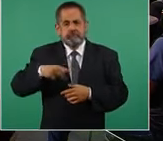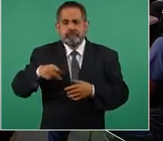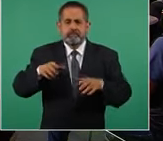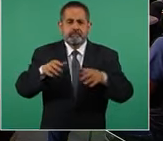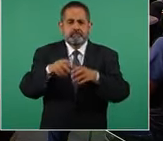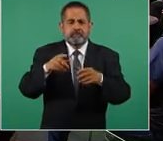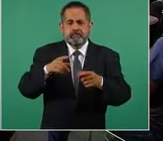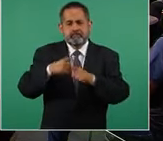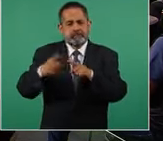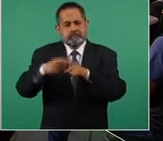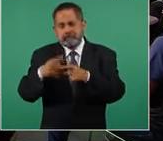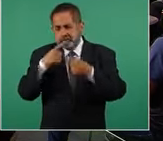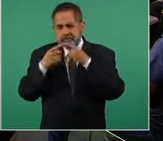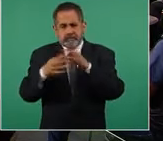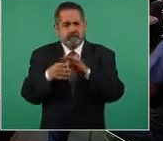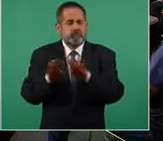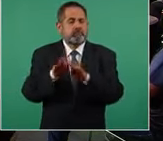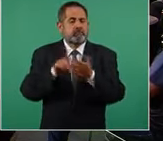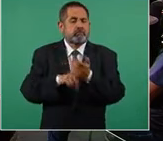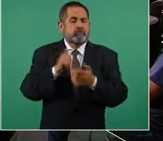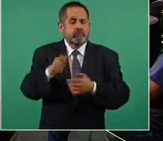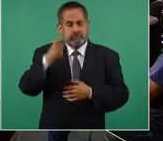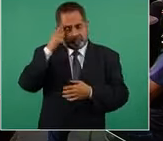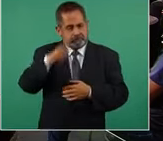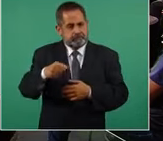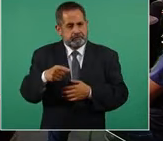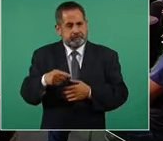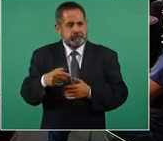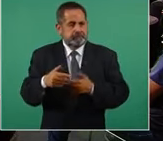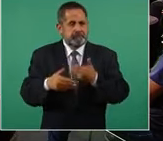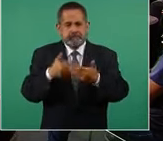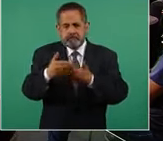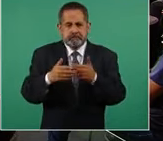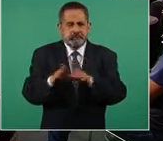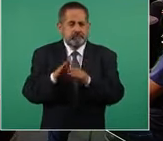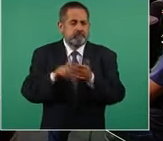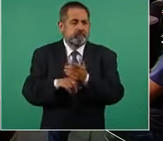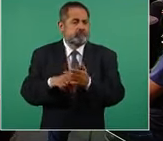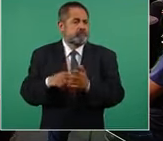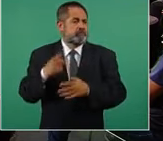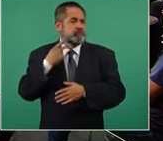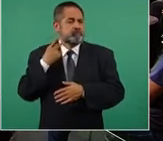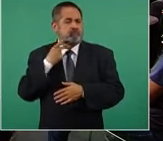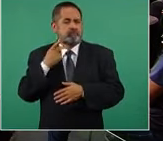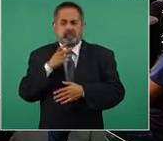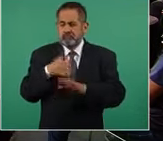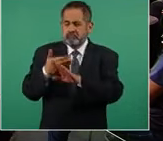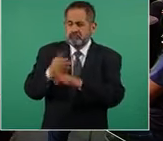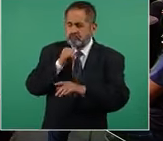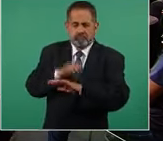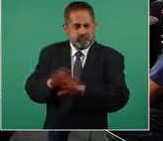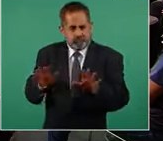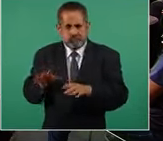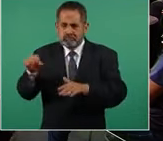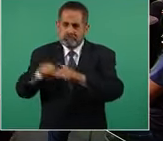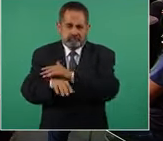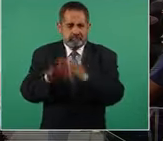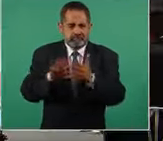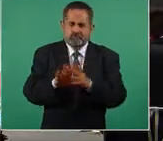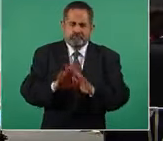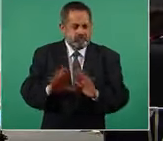los dirigentes para que no se enderecen persecuciones políticas y que incluso se llegue al